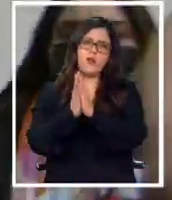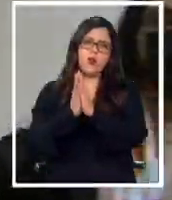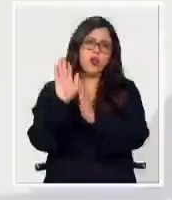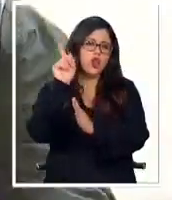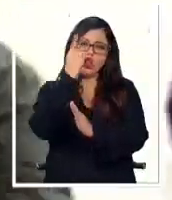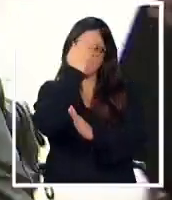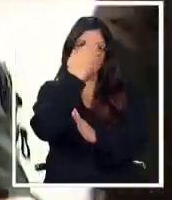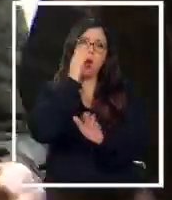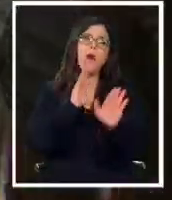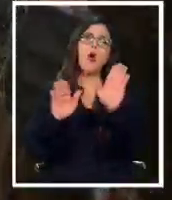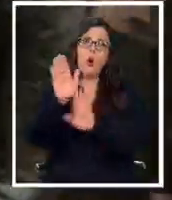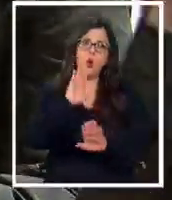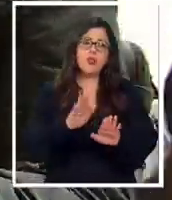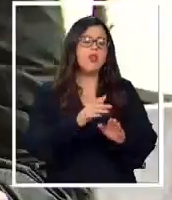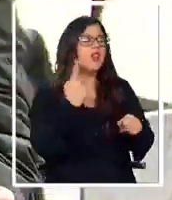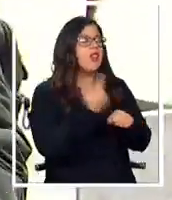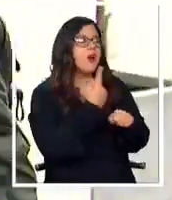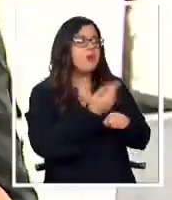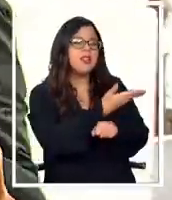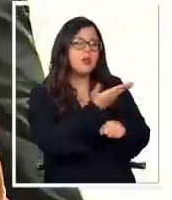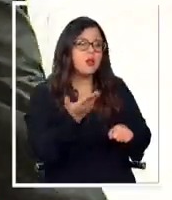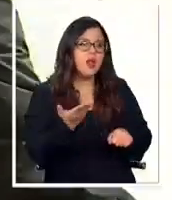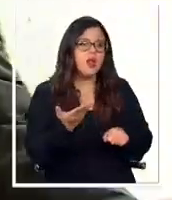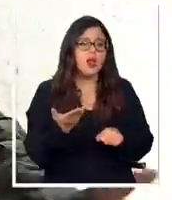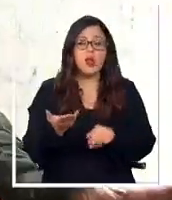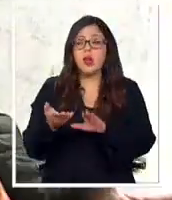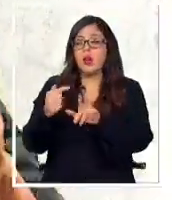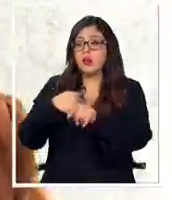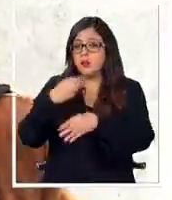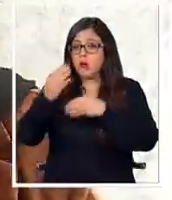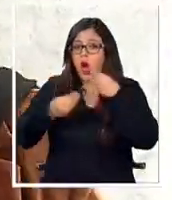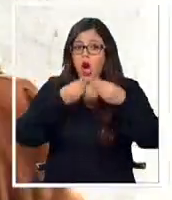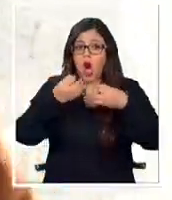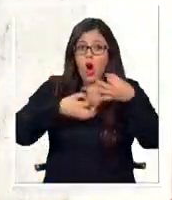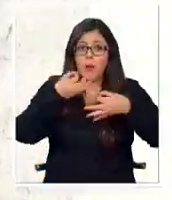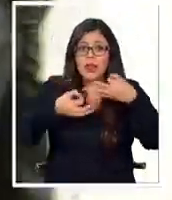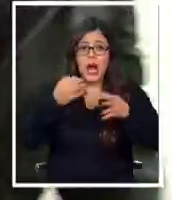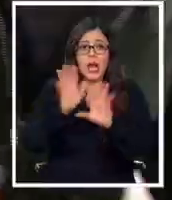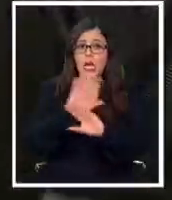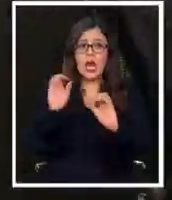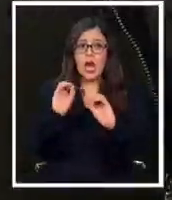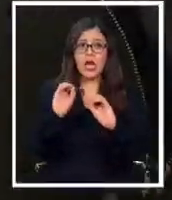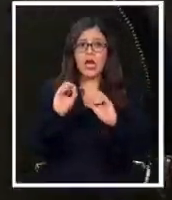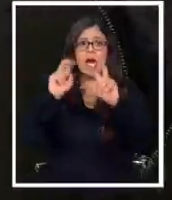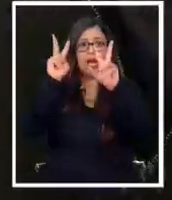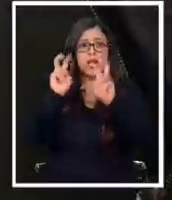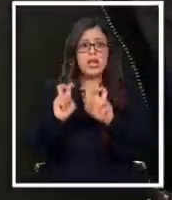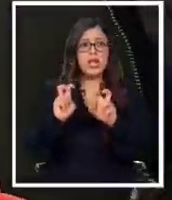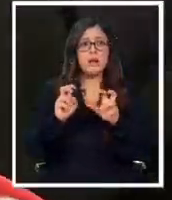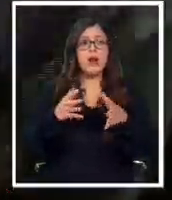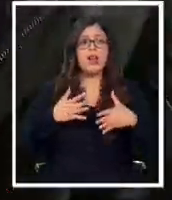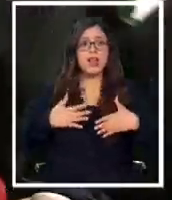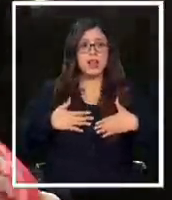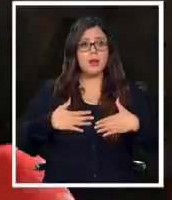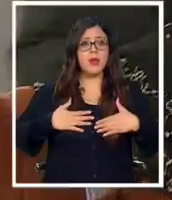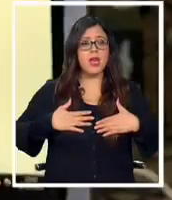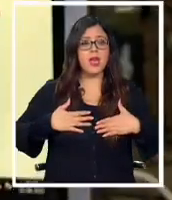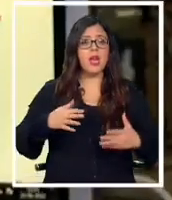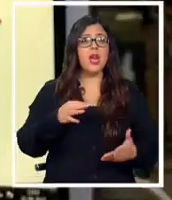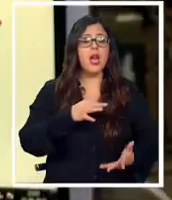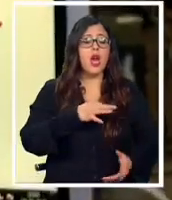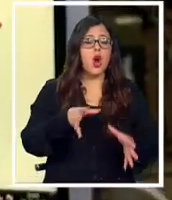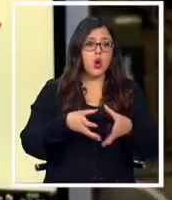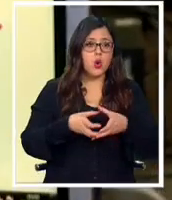se han podido conversar ustedes no tengo ningún comentario que hacer al respecto me refiero a los temas de mi cartera permiso